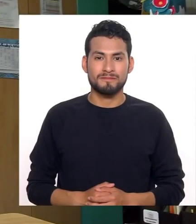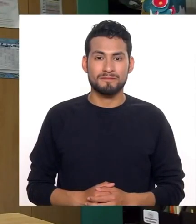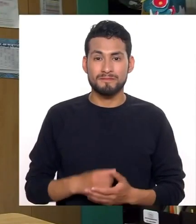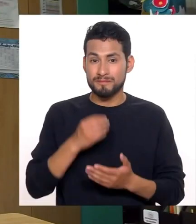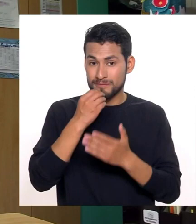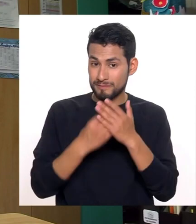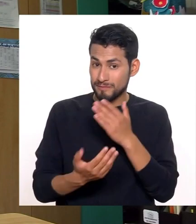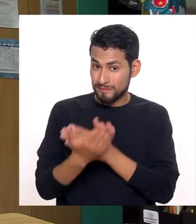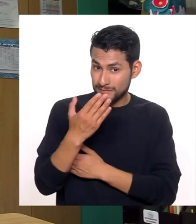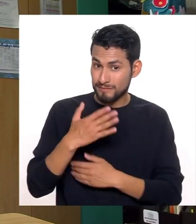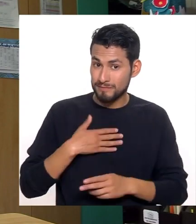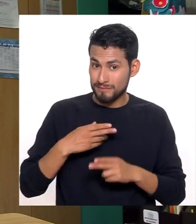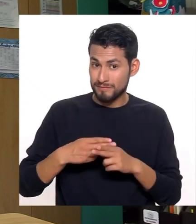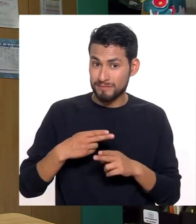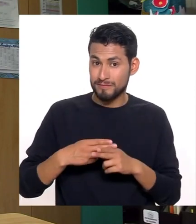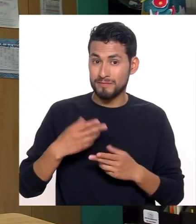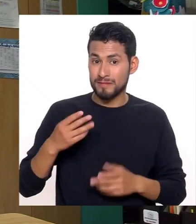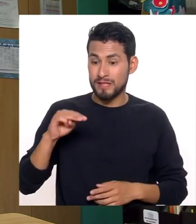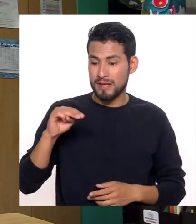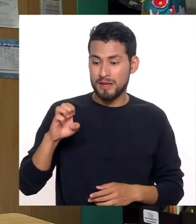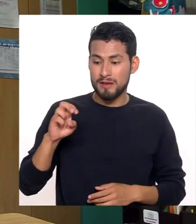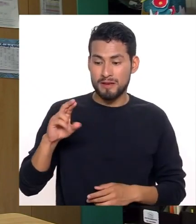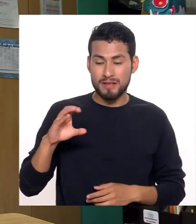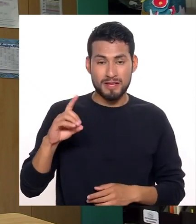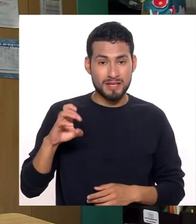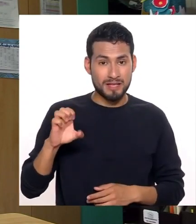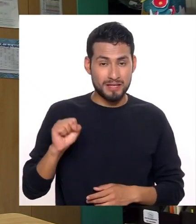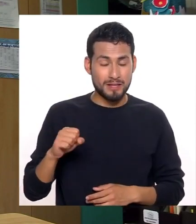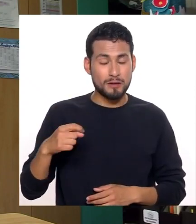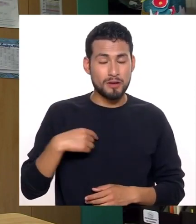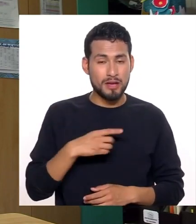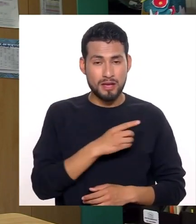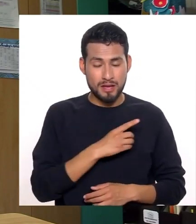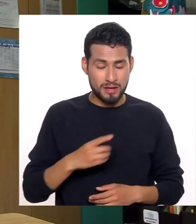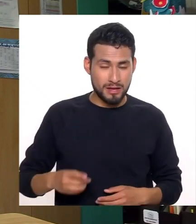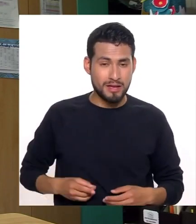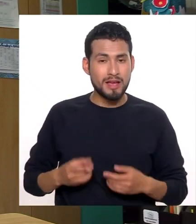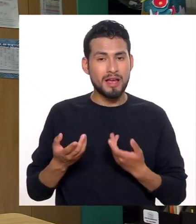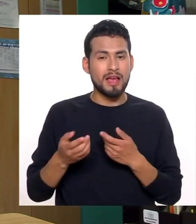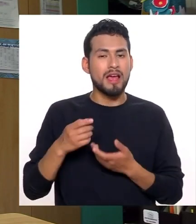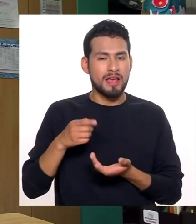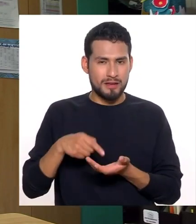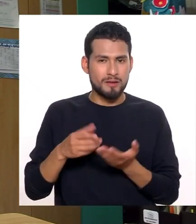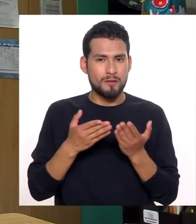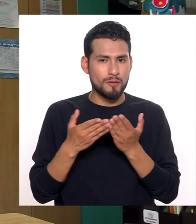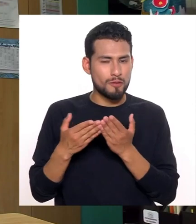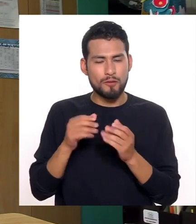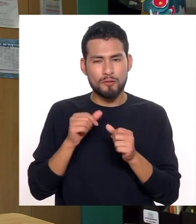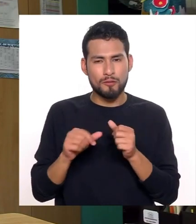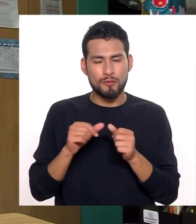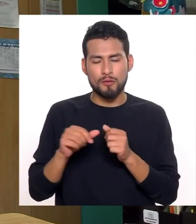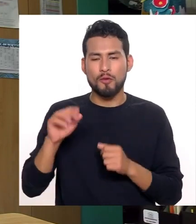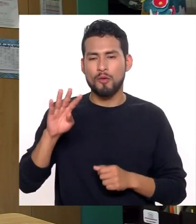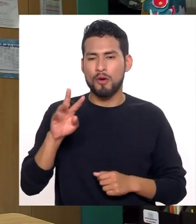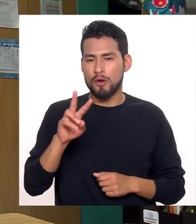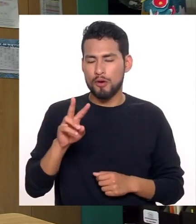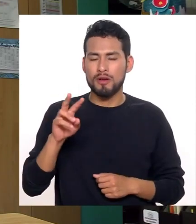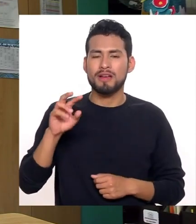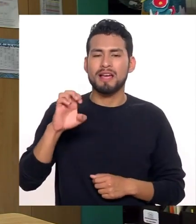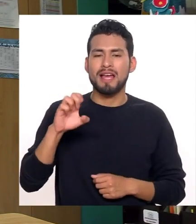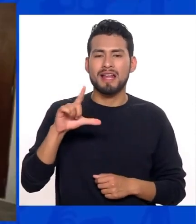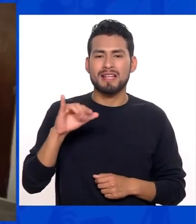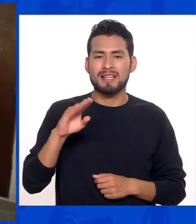Buenos días, mi nombre es Mercedes Escobar Vázquez, directora de la institución número 42, Elizabeth Espejo Marroquín,